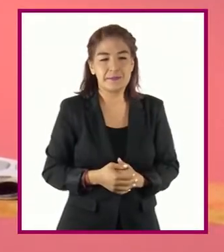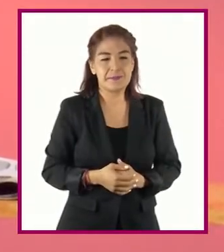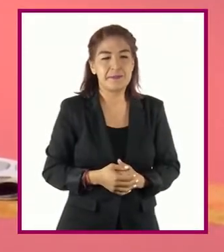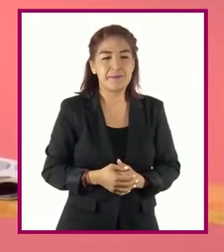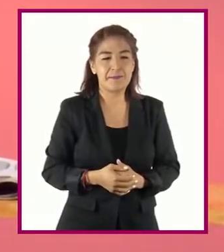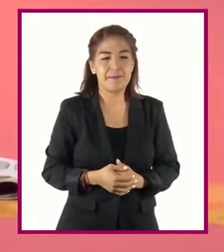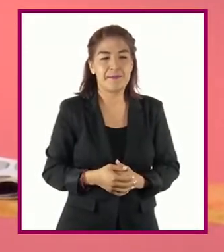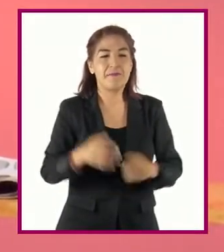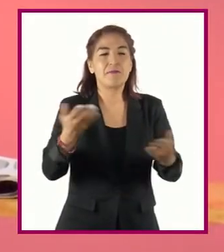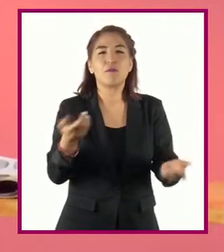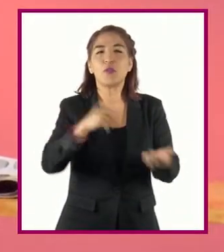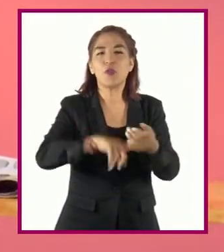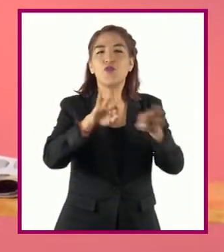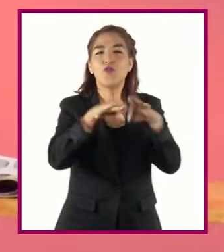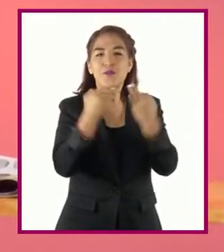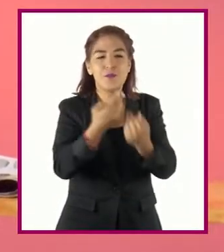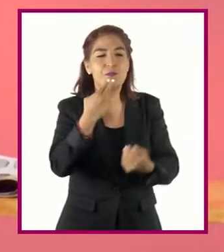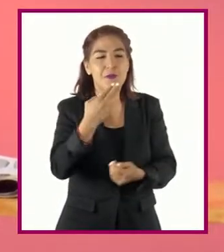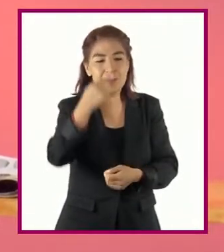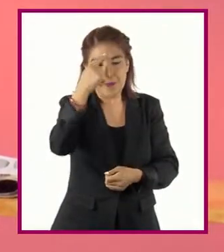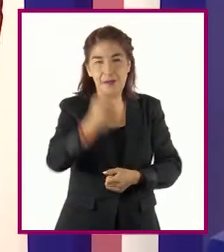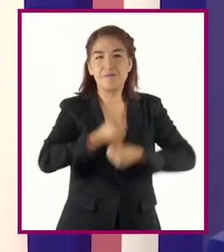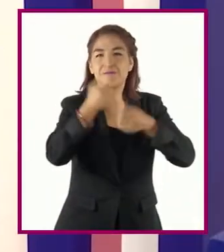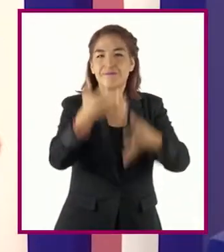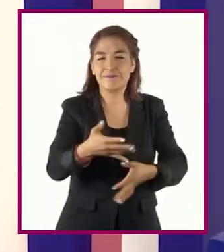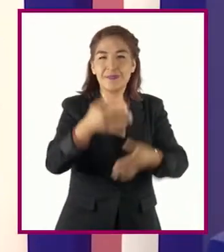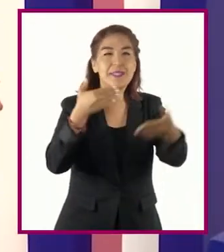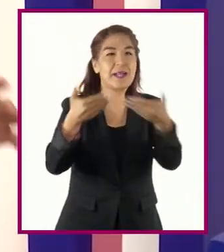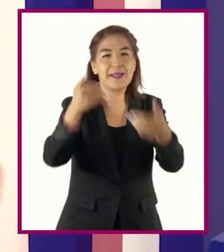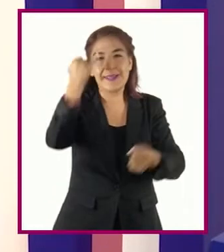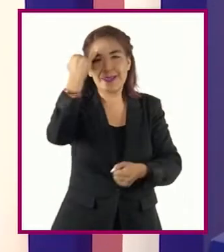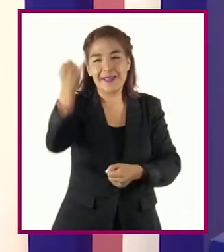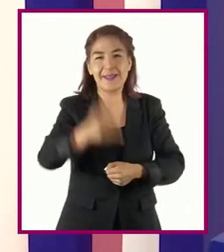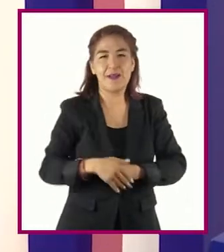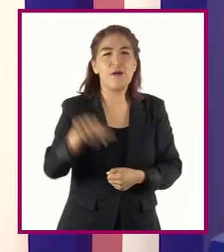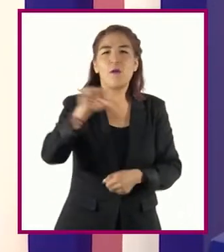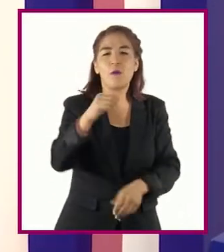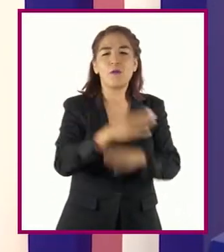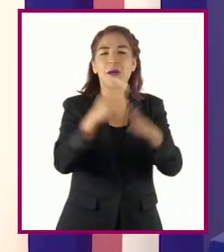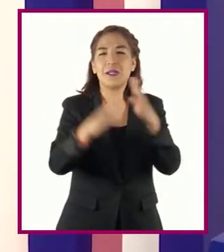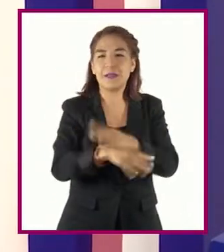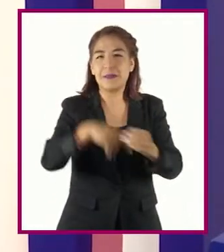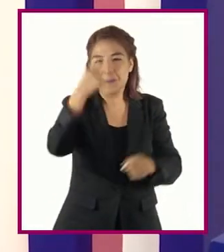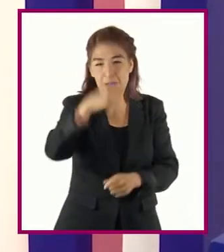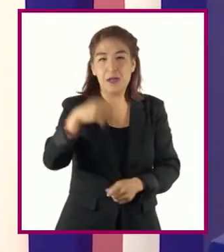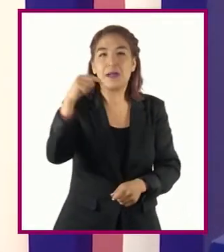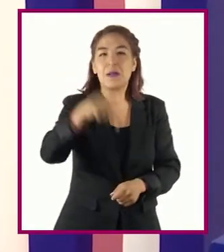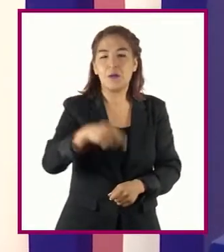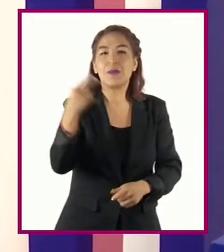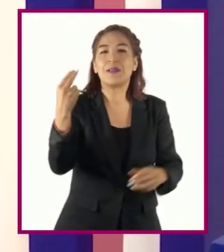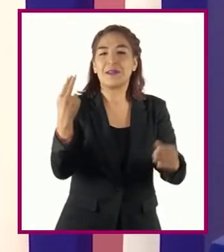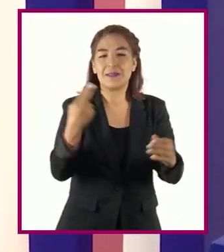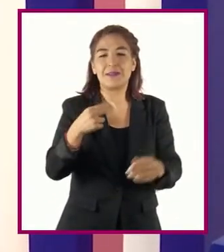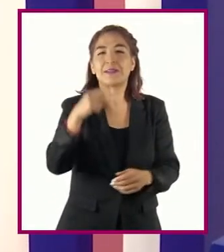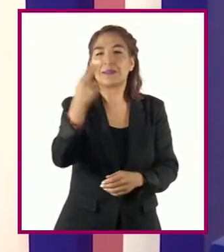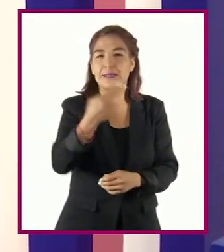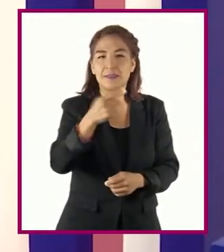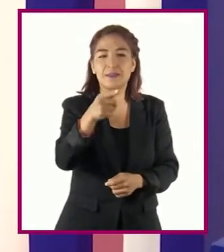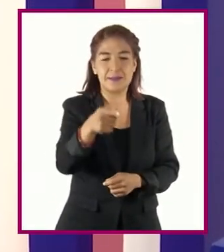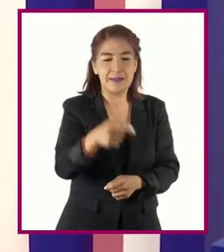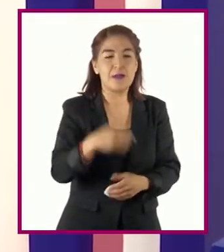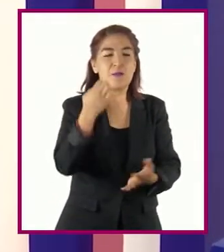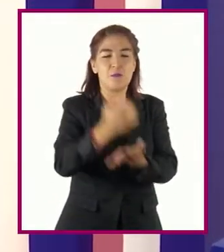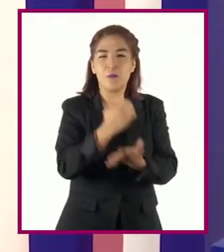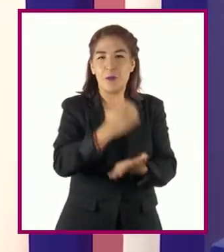emplear expresiones para contrastar ideas. Los materiales que van a necesitar para esta sesión son su siempre